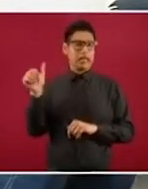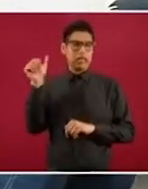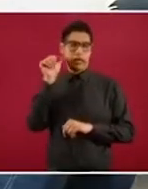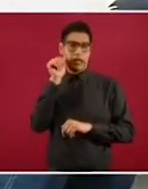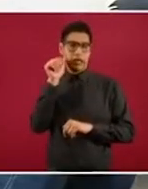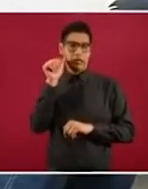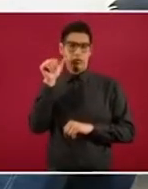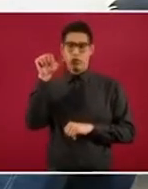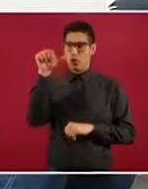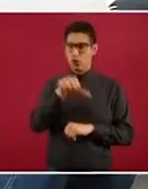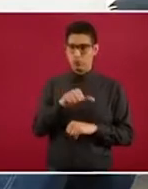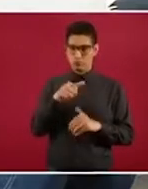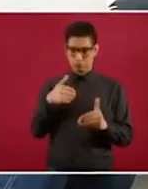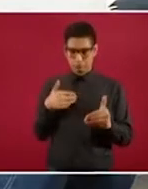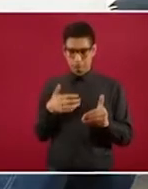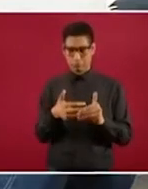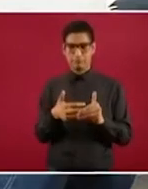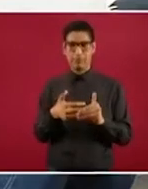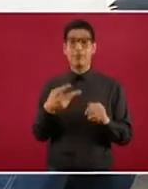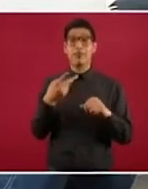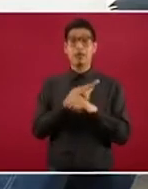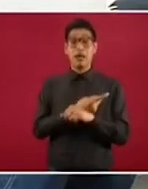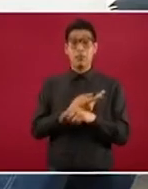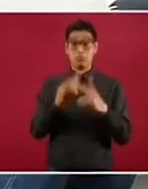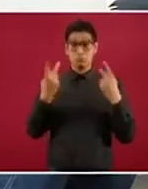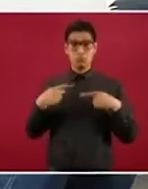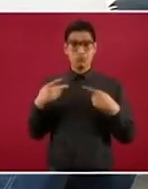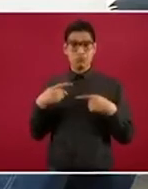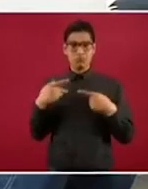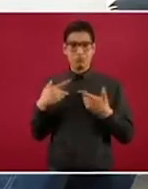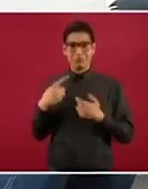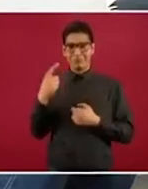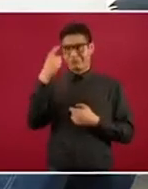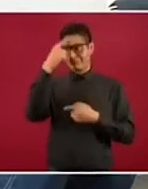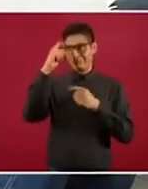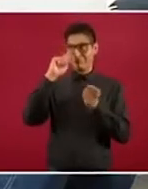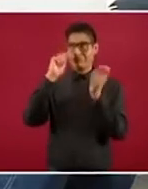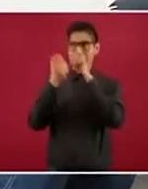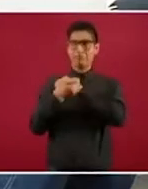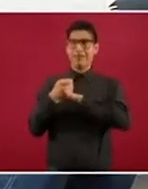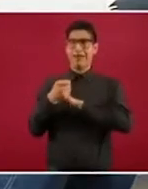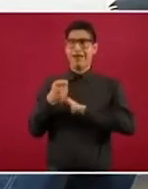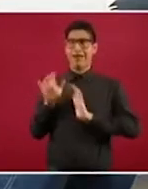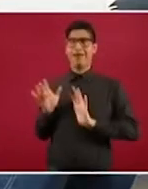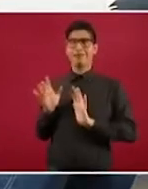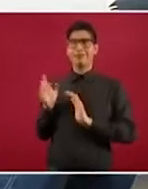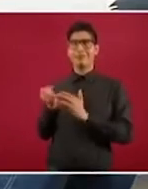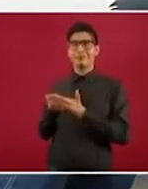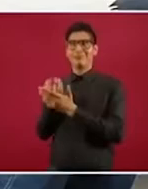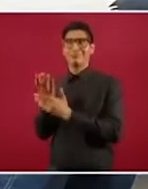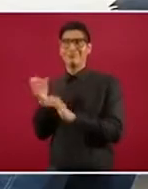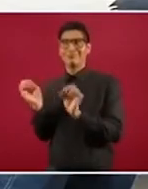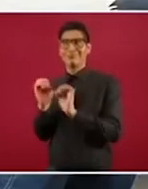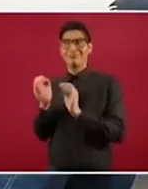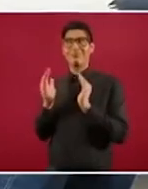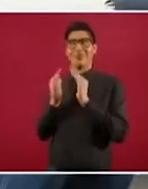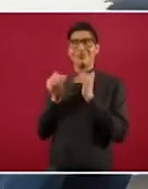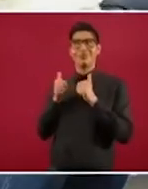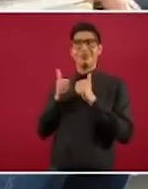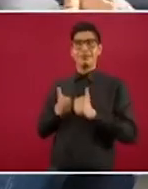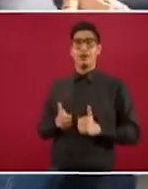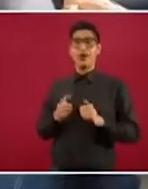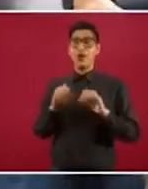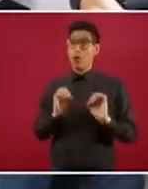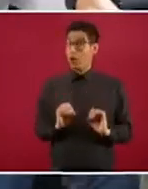ha habido un cambio en la actitud de las personas de sí quedarse en su casa o seguimos como al parecer ocurre en varias, al menos en la Ciudad